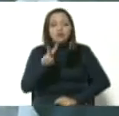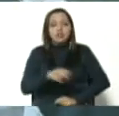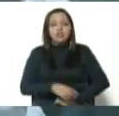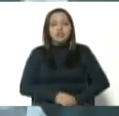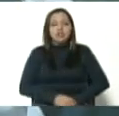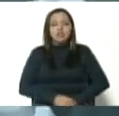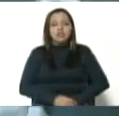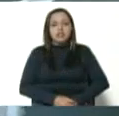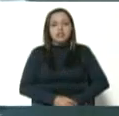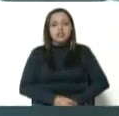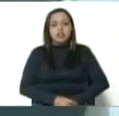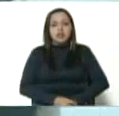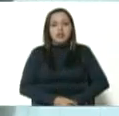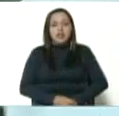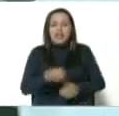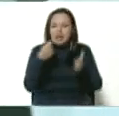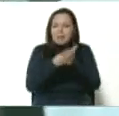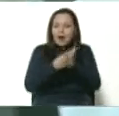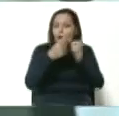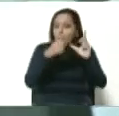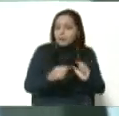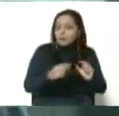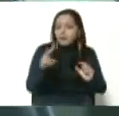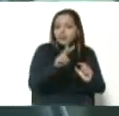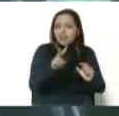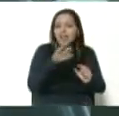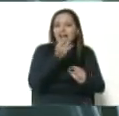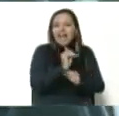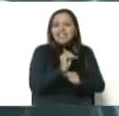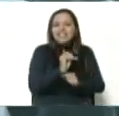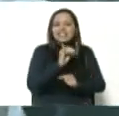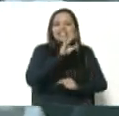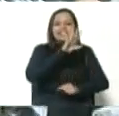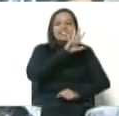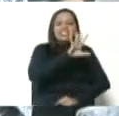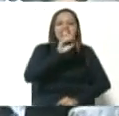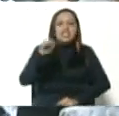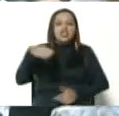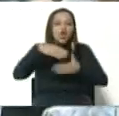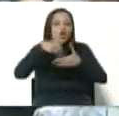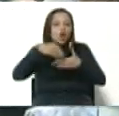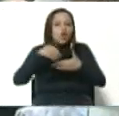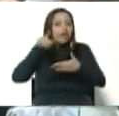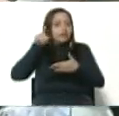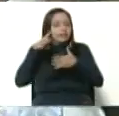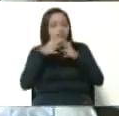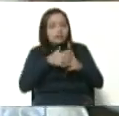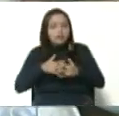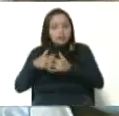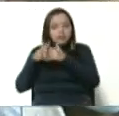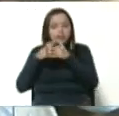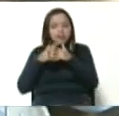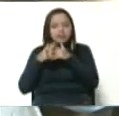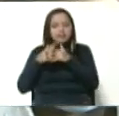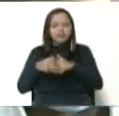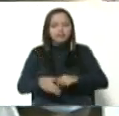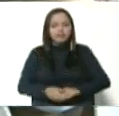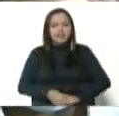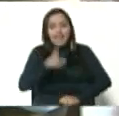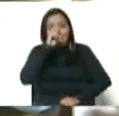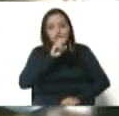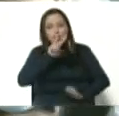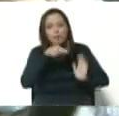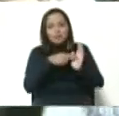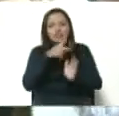el año 2012, nuestro salario mínimo en Venezuela eran $500 norteamericanos en 2012.